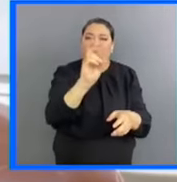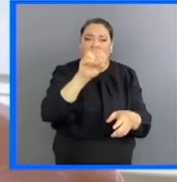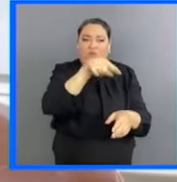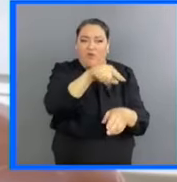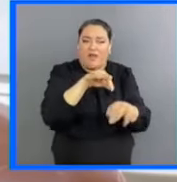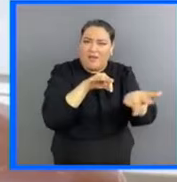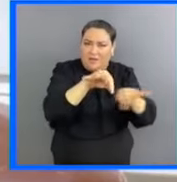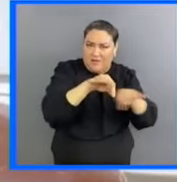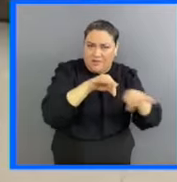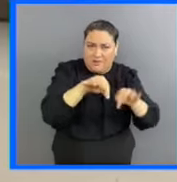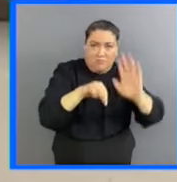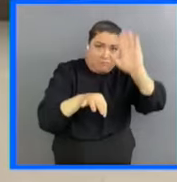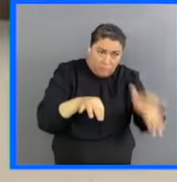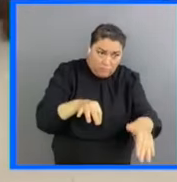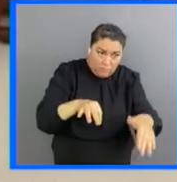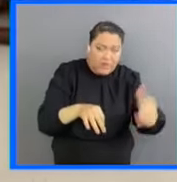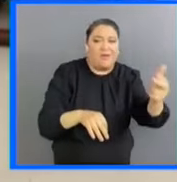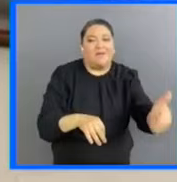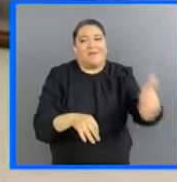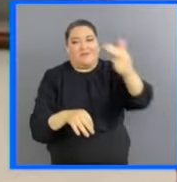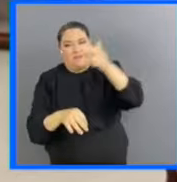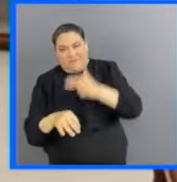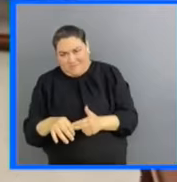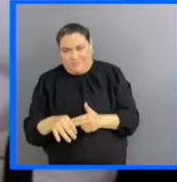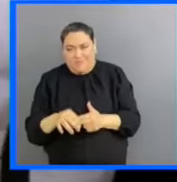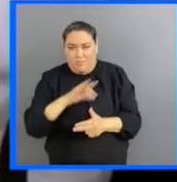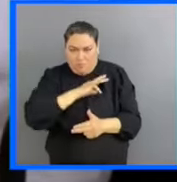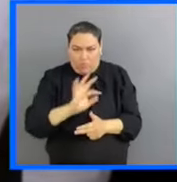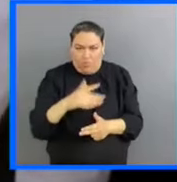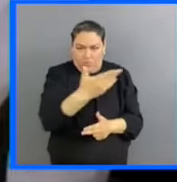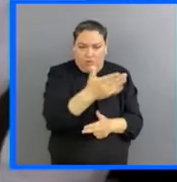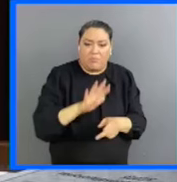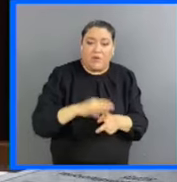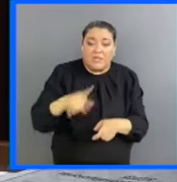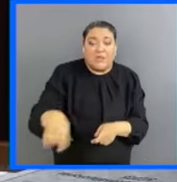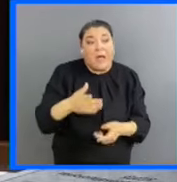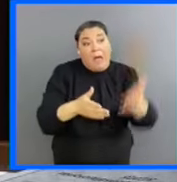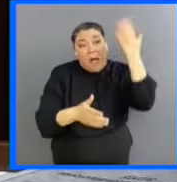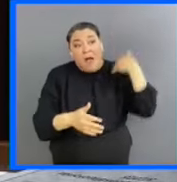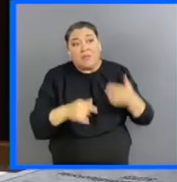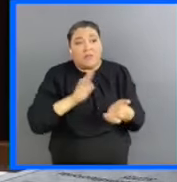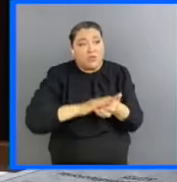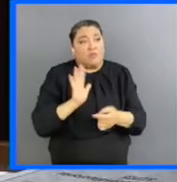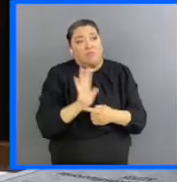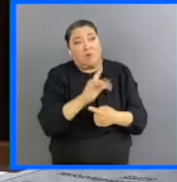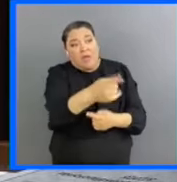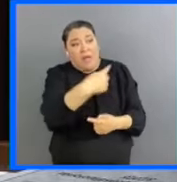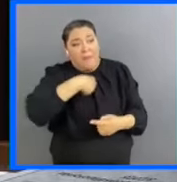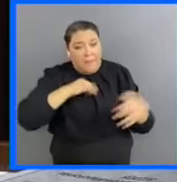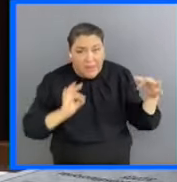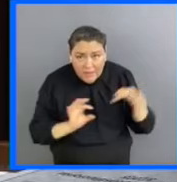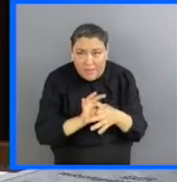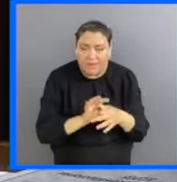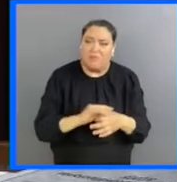fallecida sin tener que acreditar su dependencia económica. No debe implicar su falta